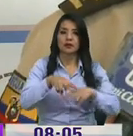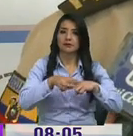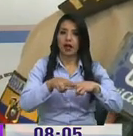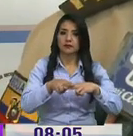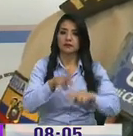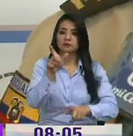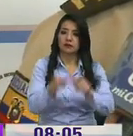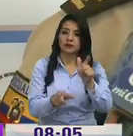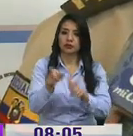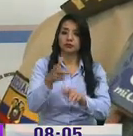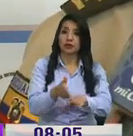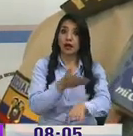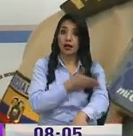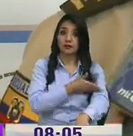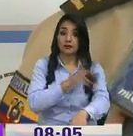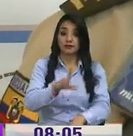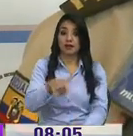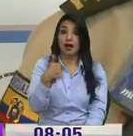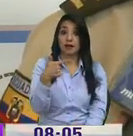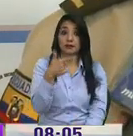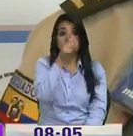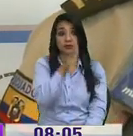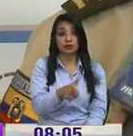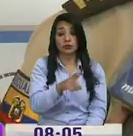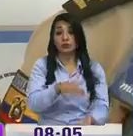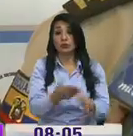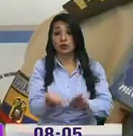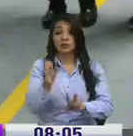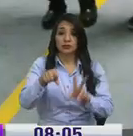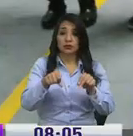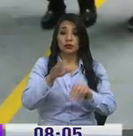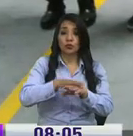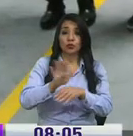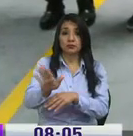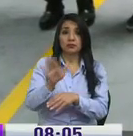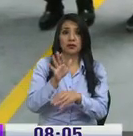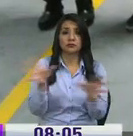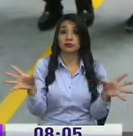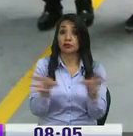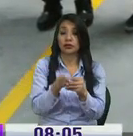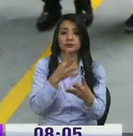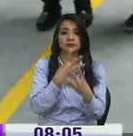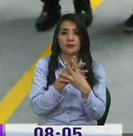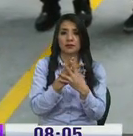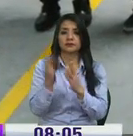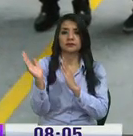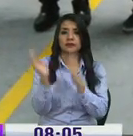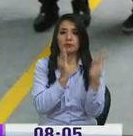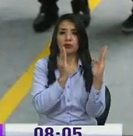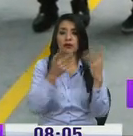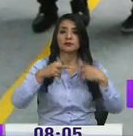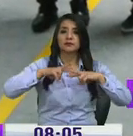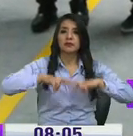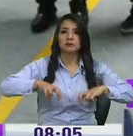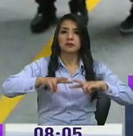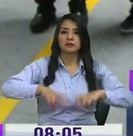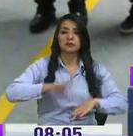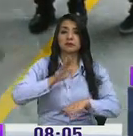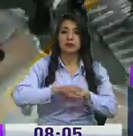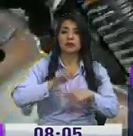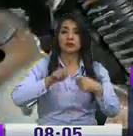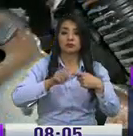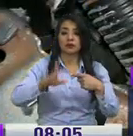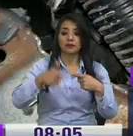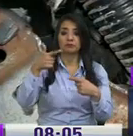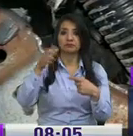si participaron o no estas armas en una muerte violenta. Todos quedaron con prisión preventiva, son investigados por los delitos de tenencia